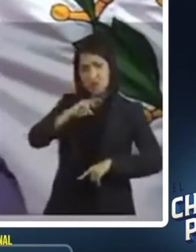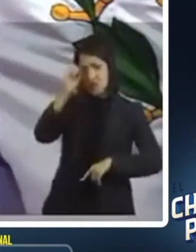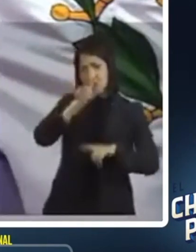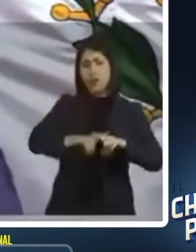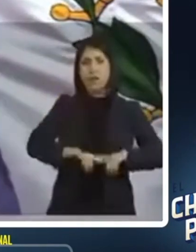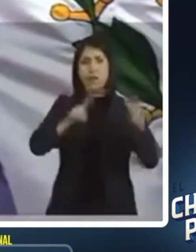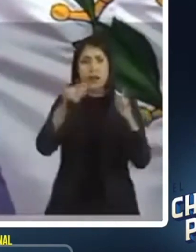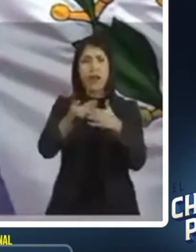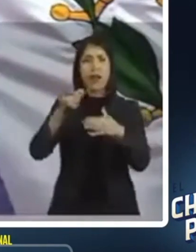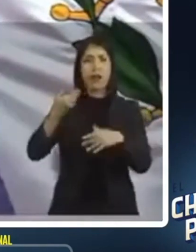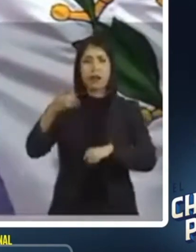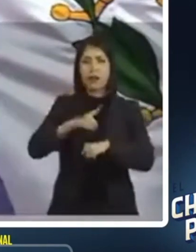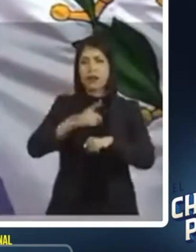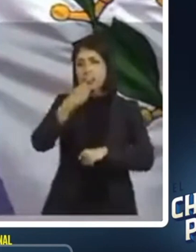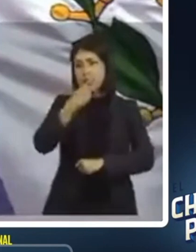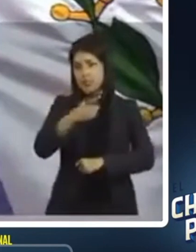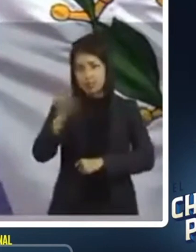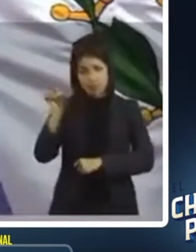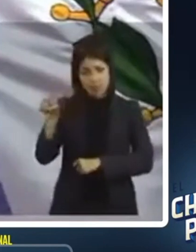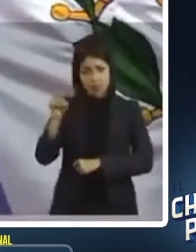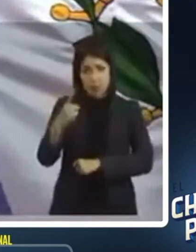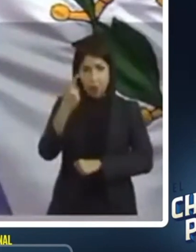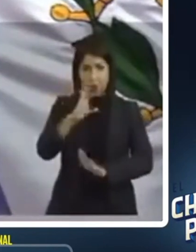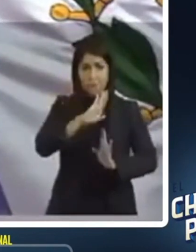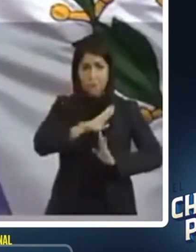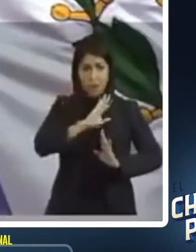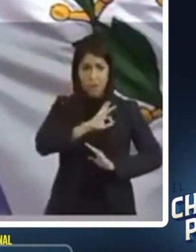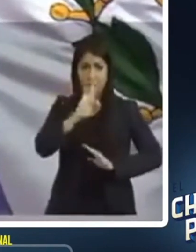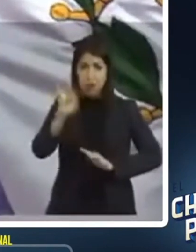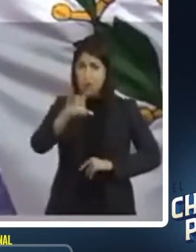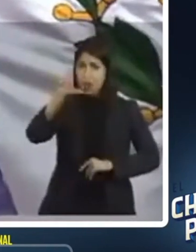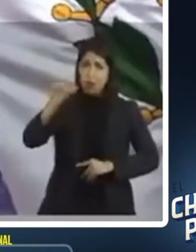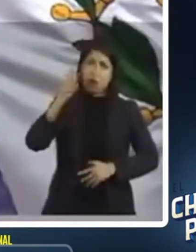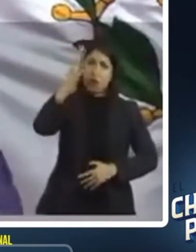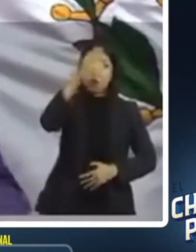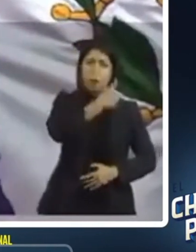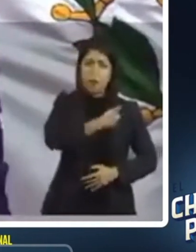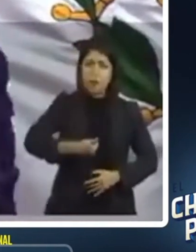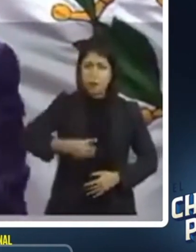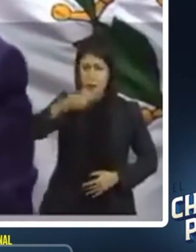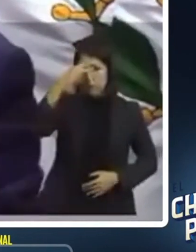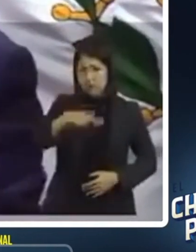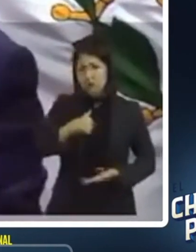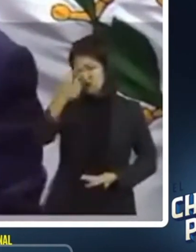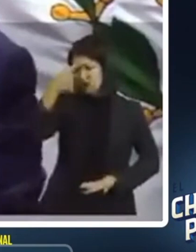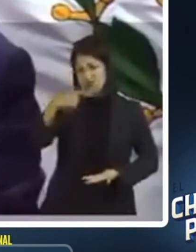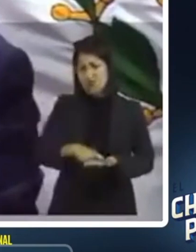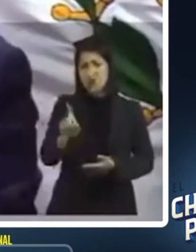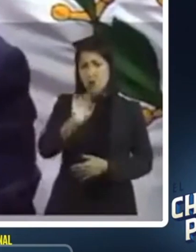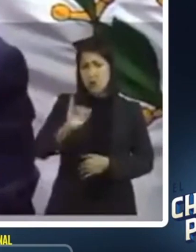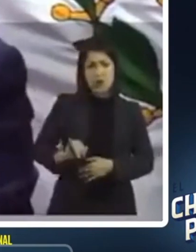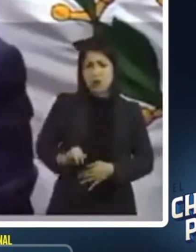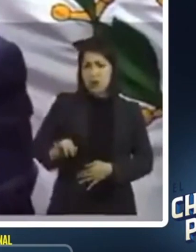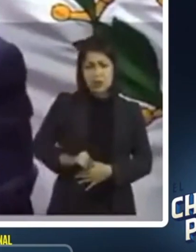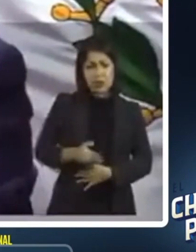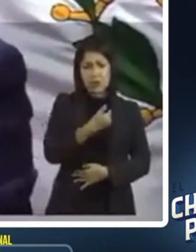señaló él que un militar podría ser presidente de la República. Yo creo que ellos no están interesados en la